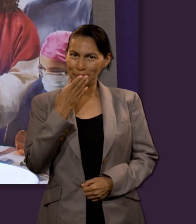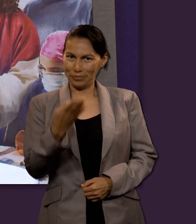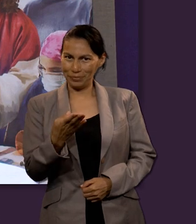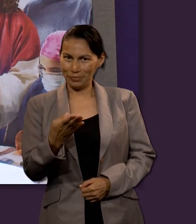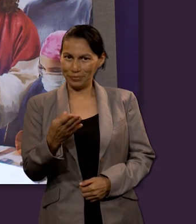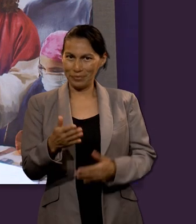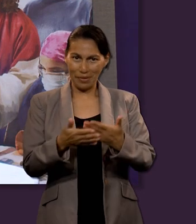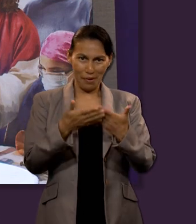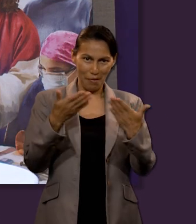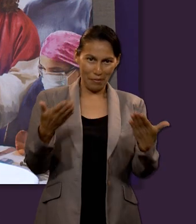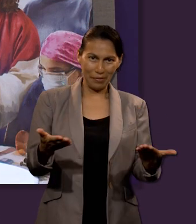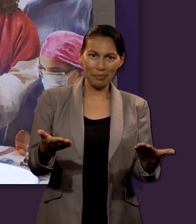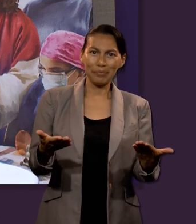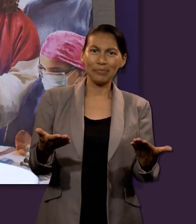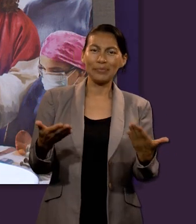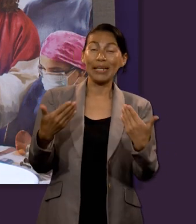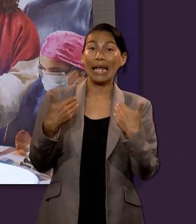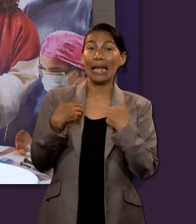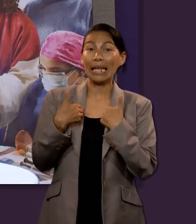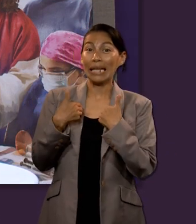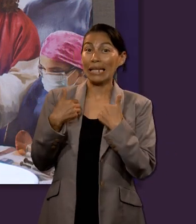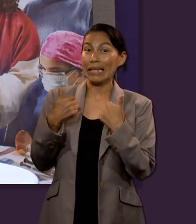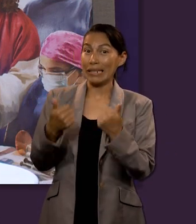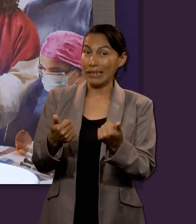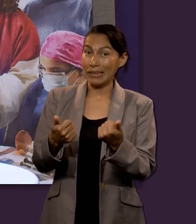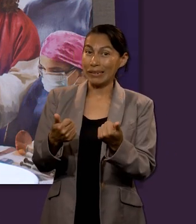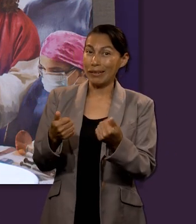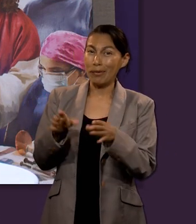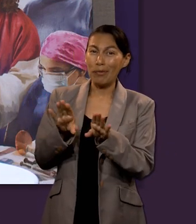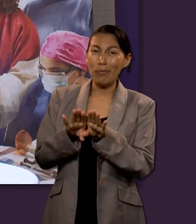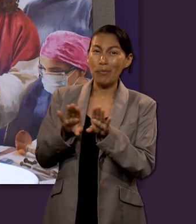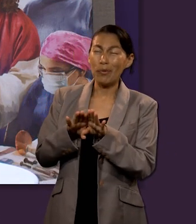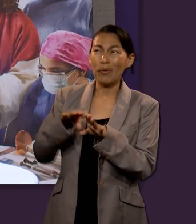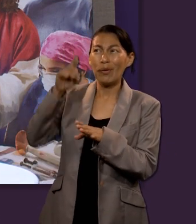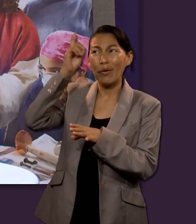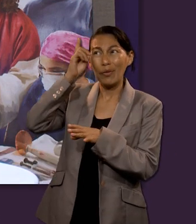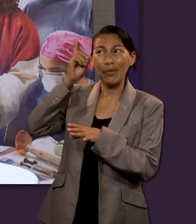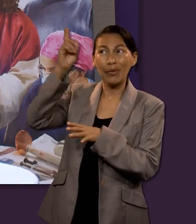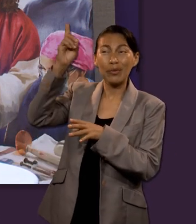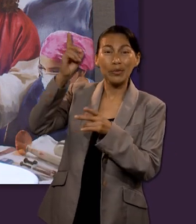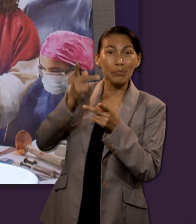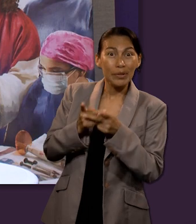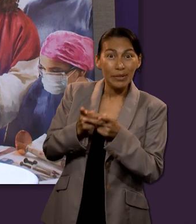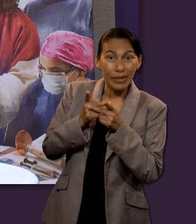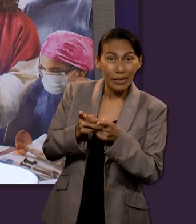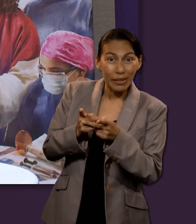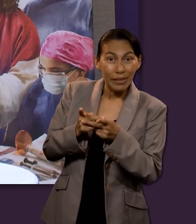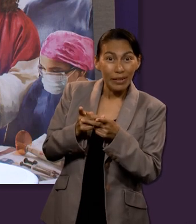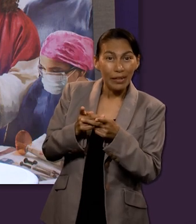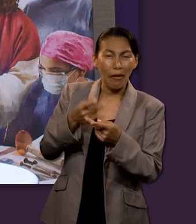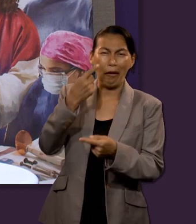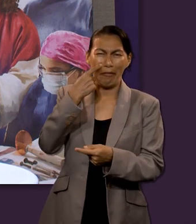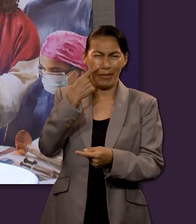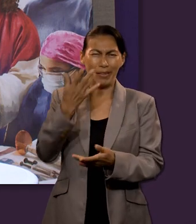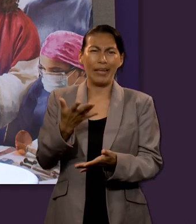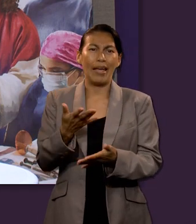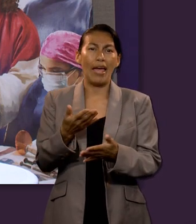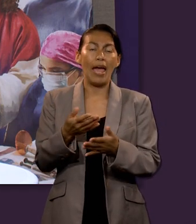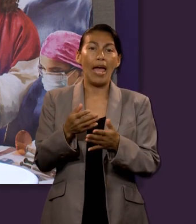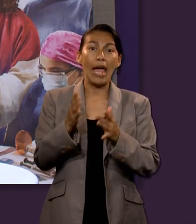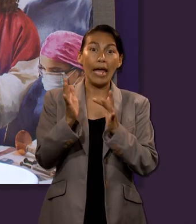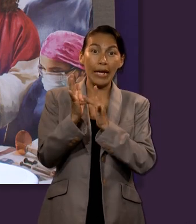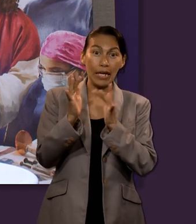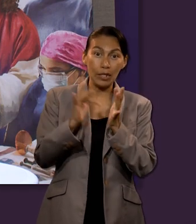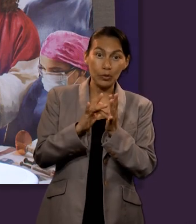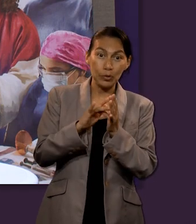bien lo primero que tenemos que tratar de entender es dios ha sido paciente pensemos